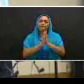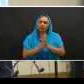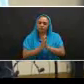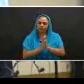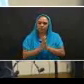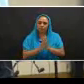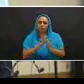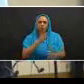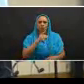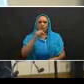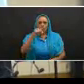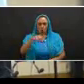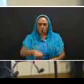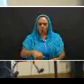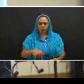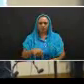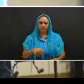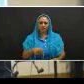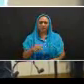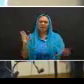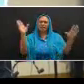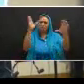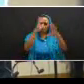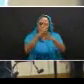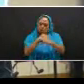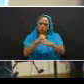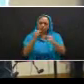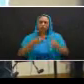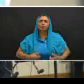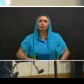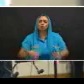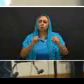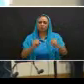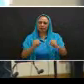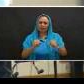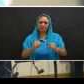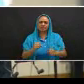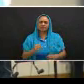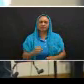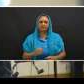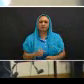Usted se invitó a alguna persona,